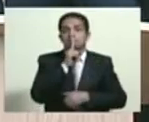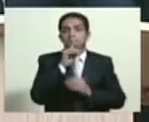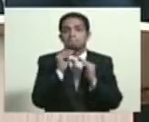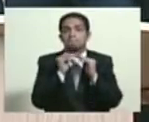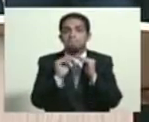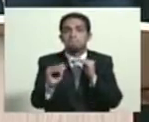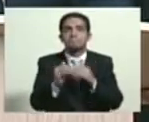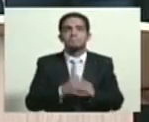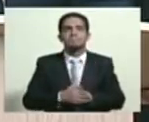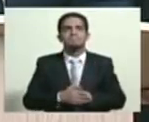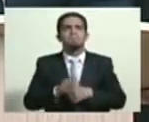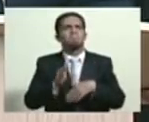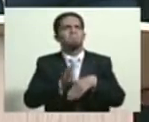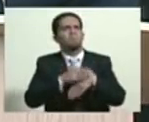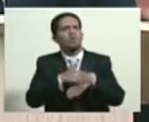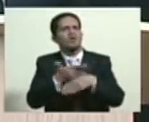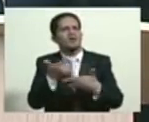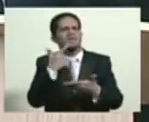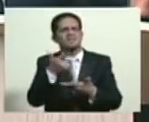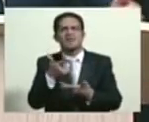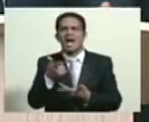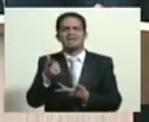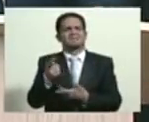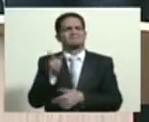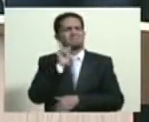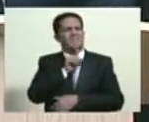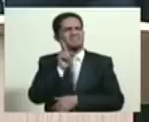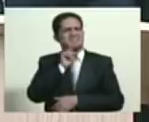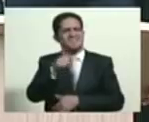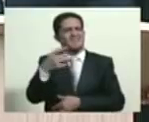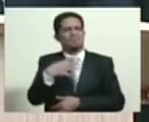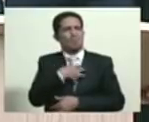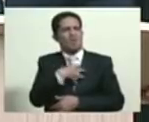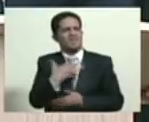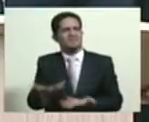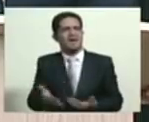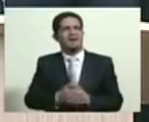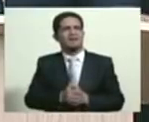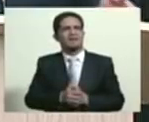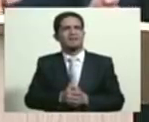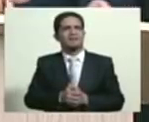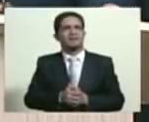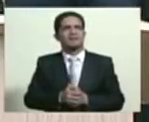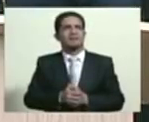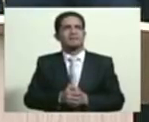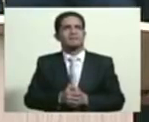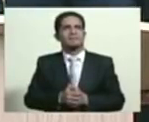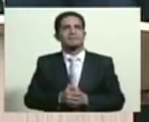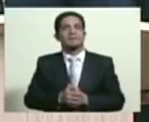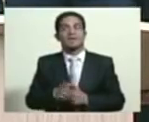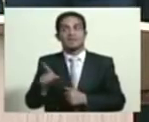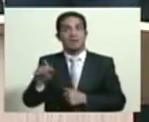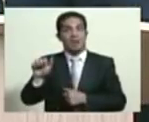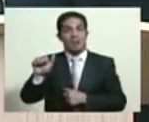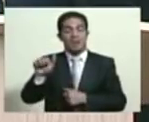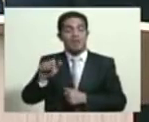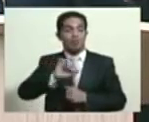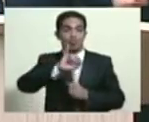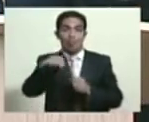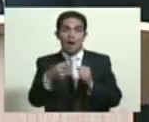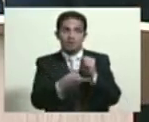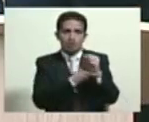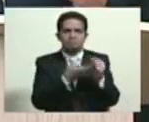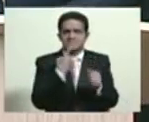¿Por qué no salen diciendo que Trump está mintiendo, que eso no existe, que eso no es posible? Pusieron al psicópata este de Guaidó a decir que eso